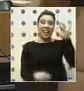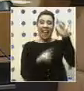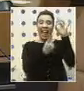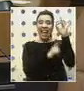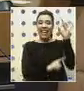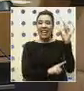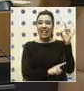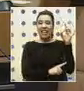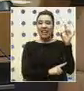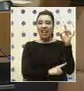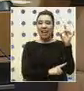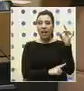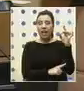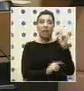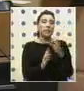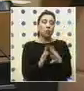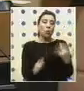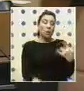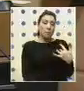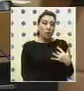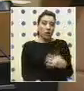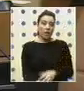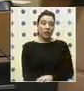energía se vuelve cada vez más vital.